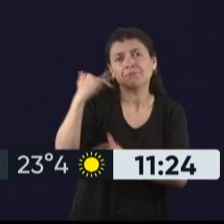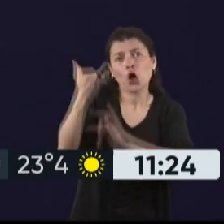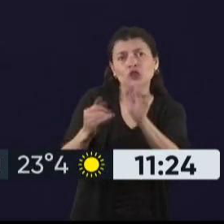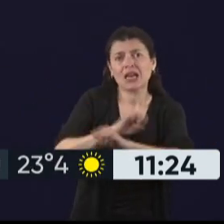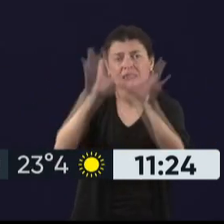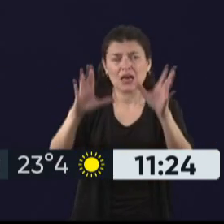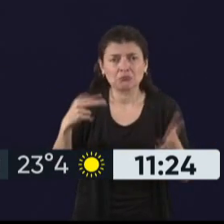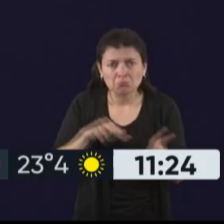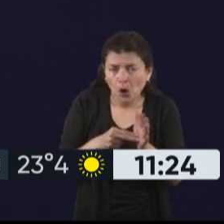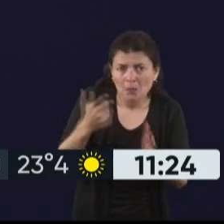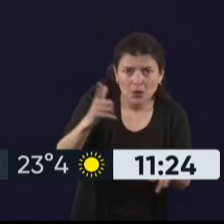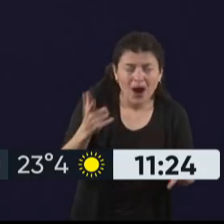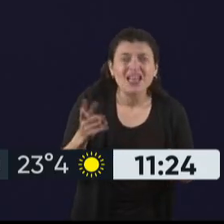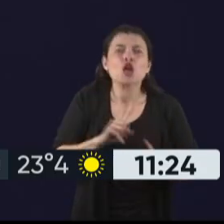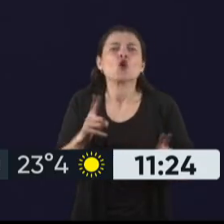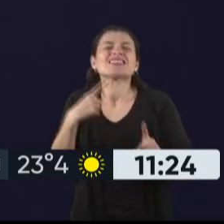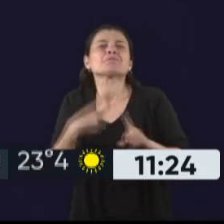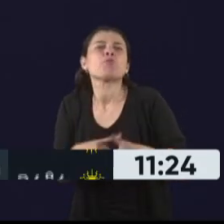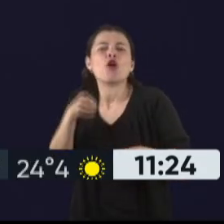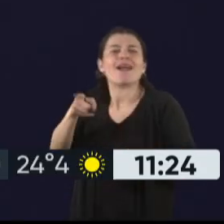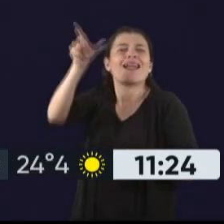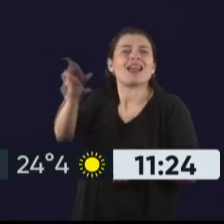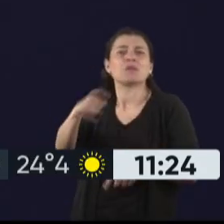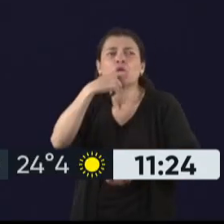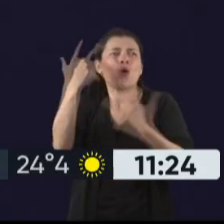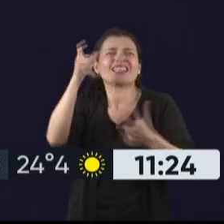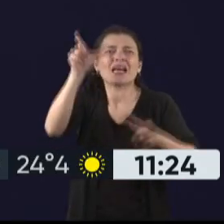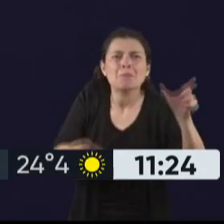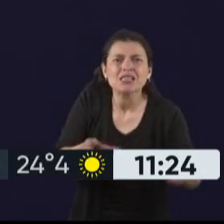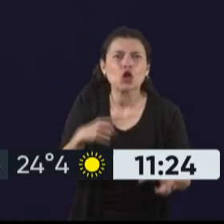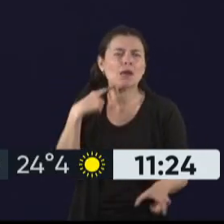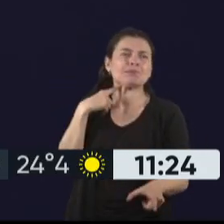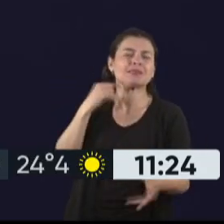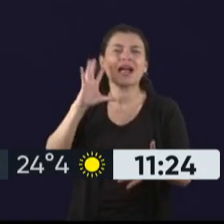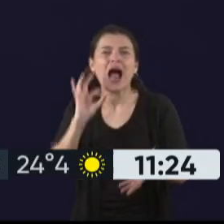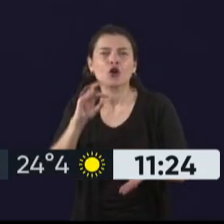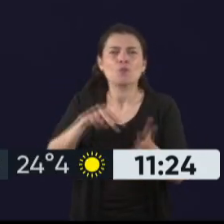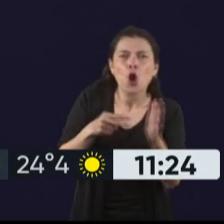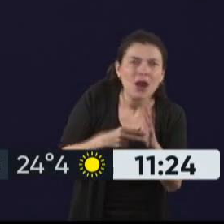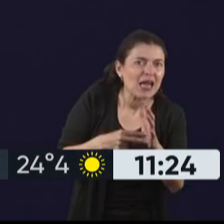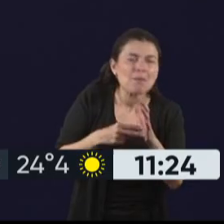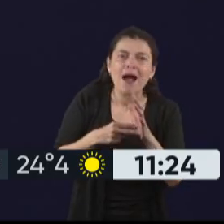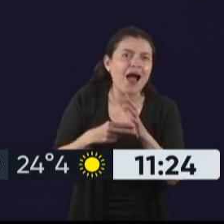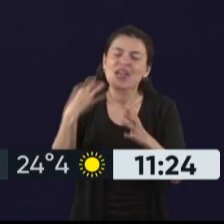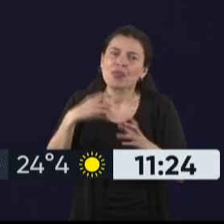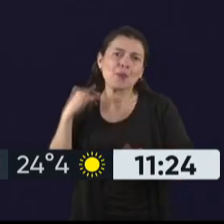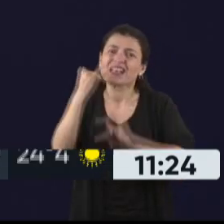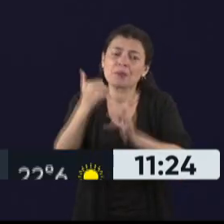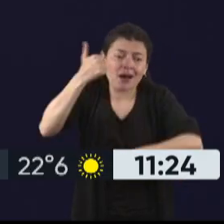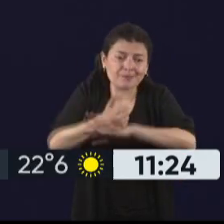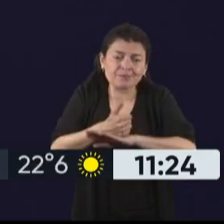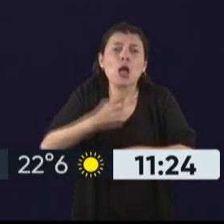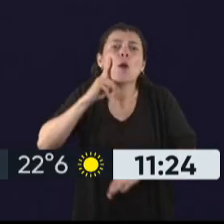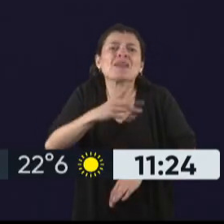excede al doctor expert, digamos. Me parece que cualquiera que esté relacionado con la función pública tiene que actuar de esa manera